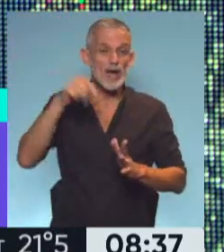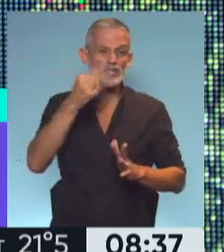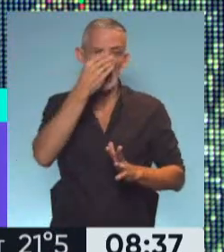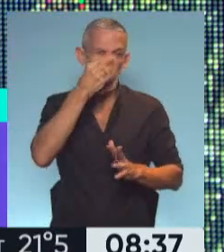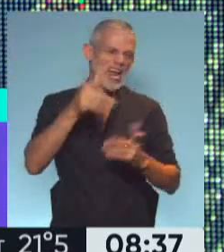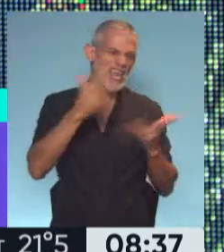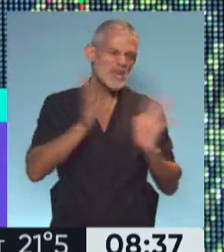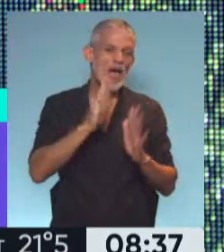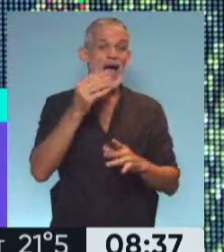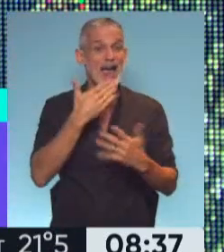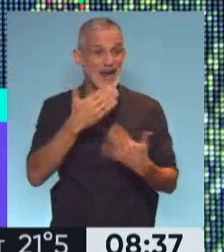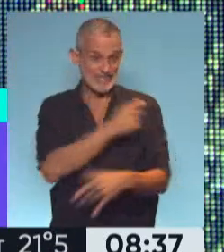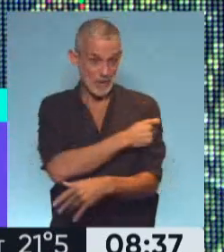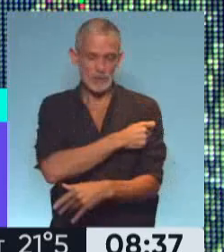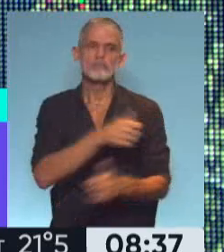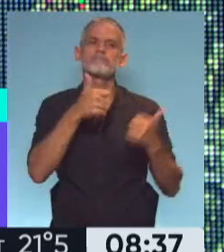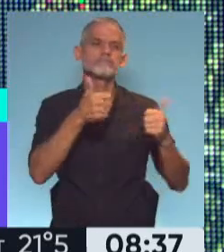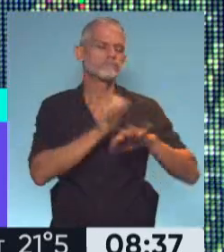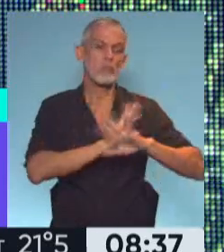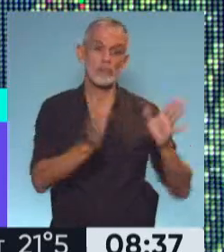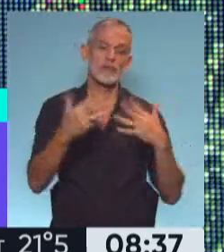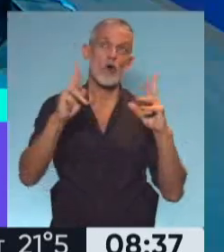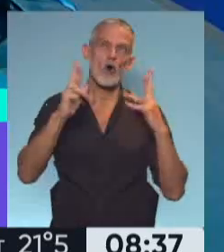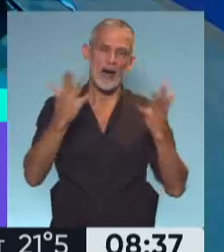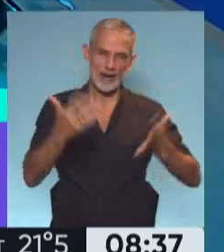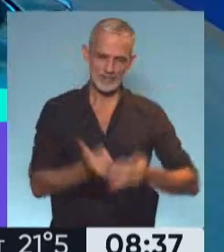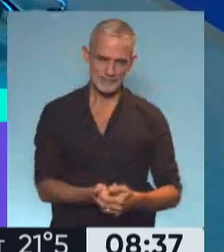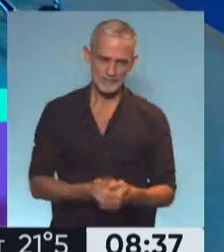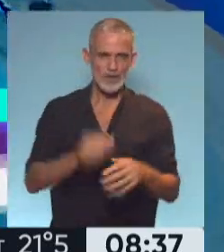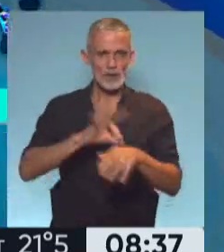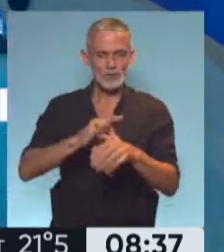gripecina, gracias a la vacunación, es el mejor panorama. Ojalá así sea, gracias. Doctor, muchísimas gracias.